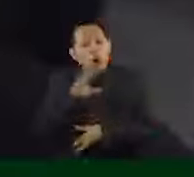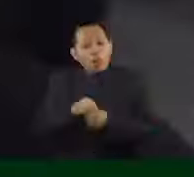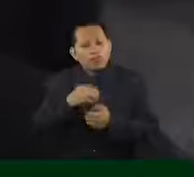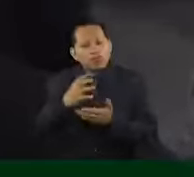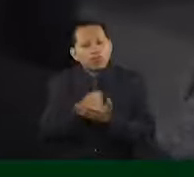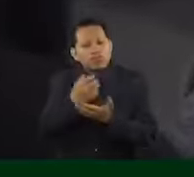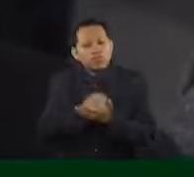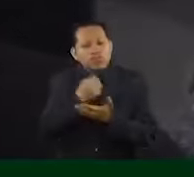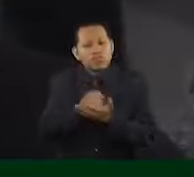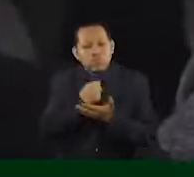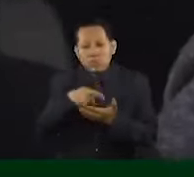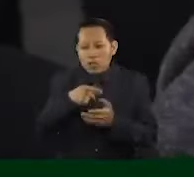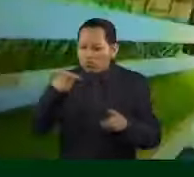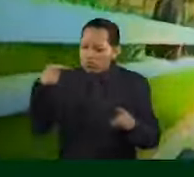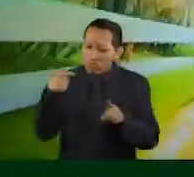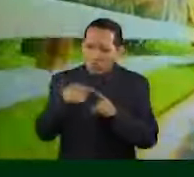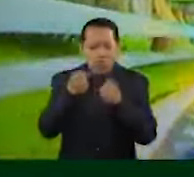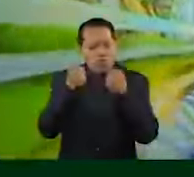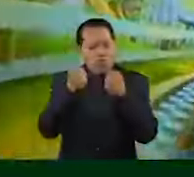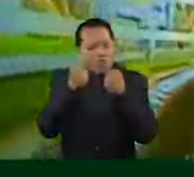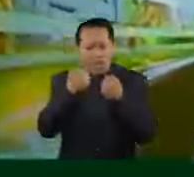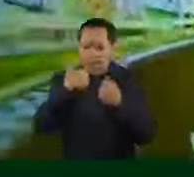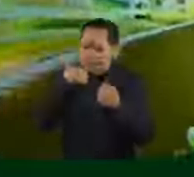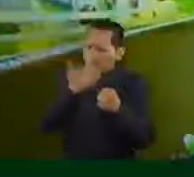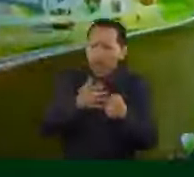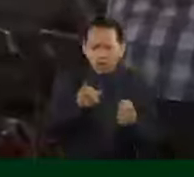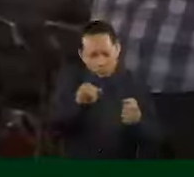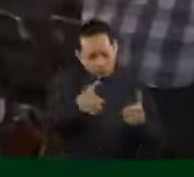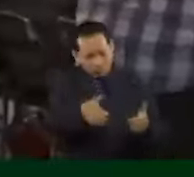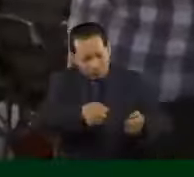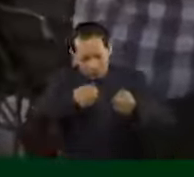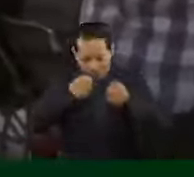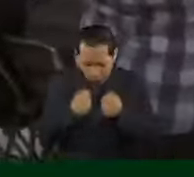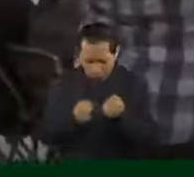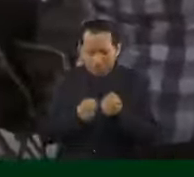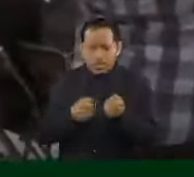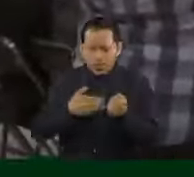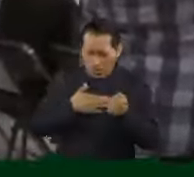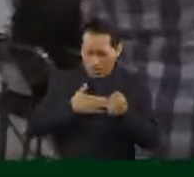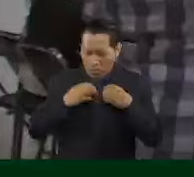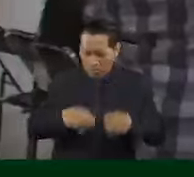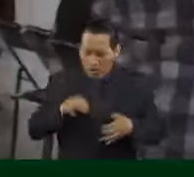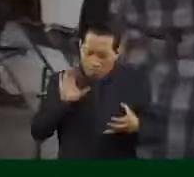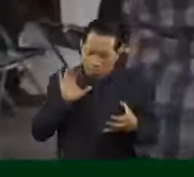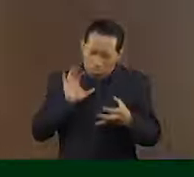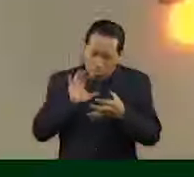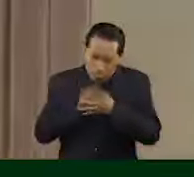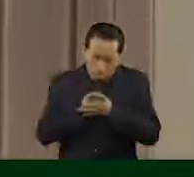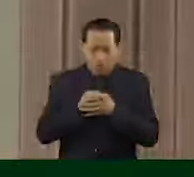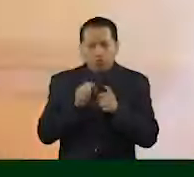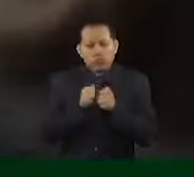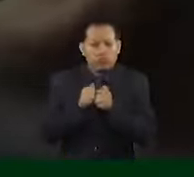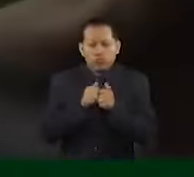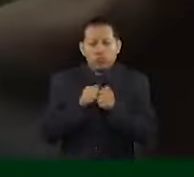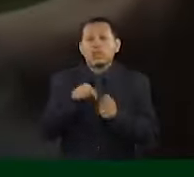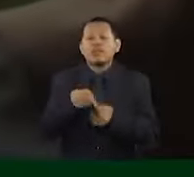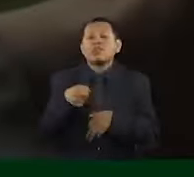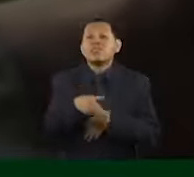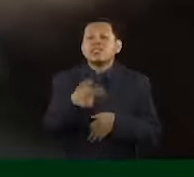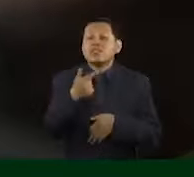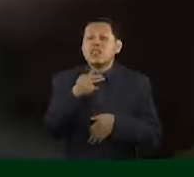pero sobre todo con mucho ímpetu por tomar los controles y hacerlos una extensión de su cuerpo, los autodenominados